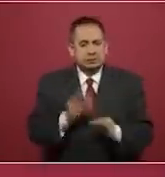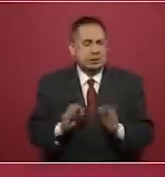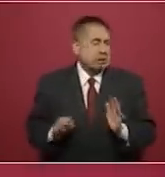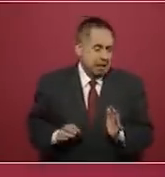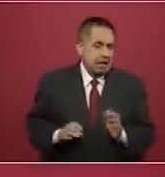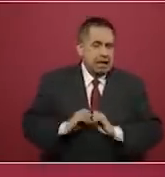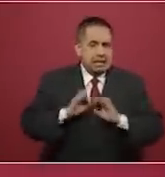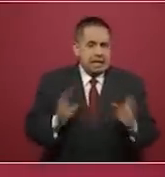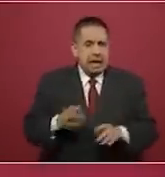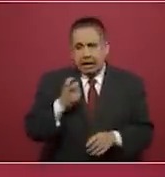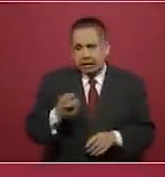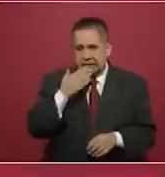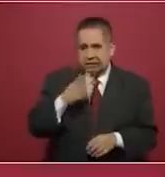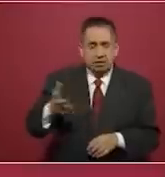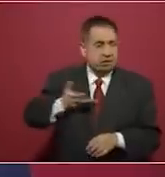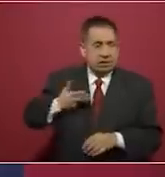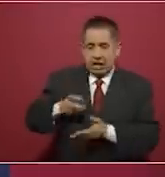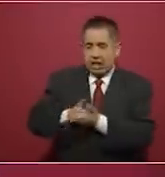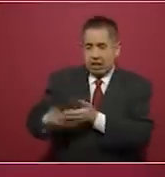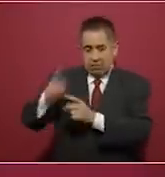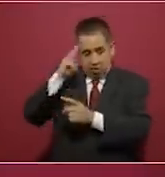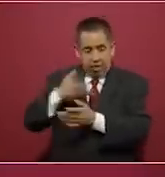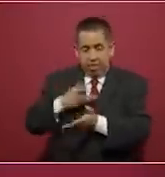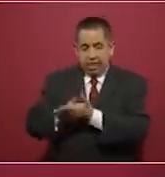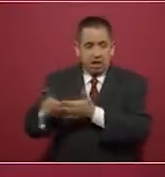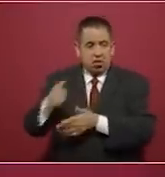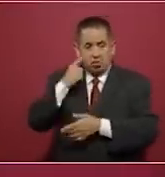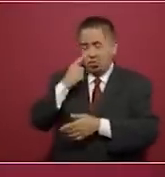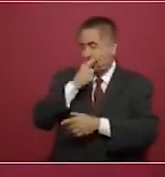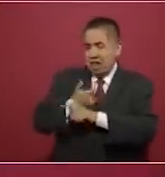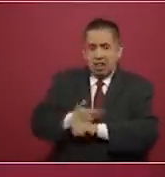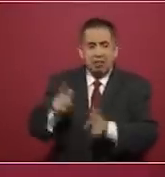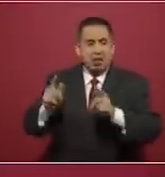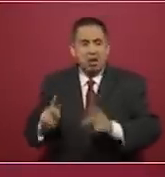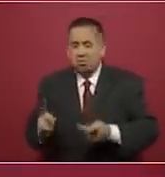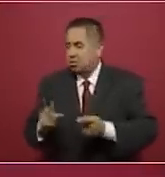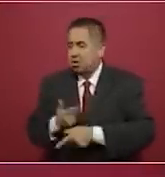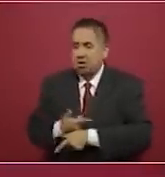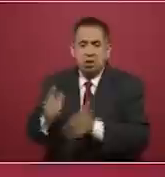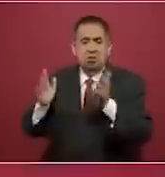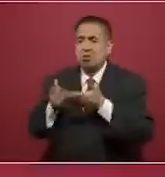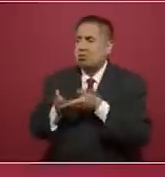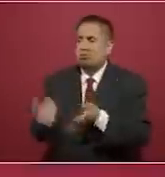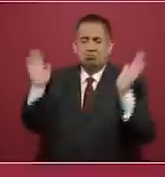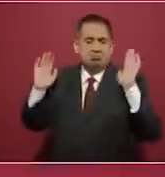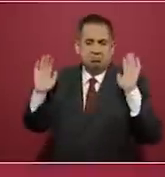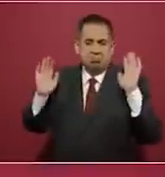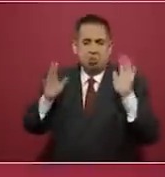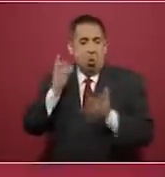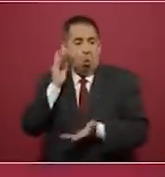reafirman el derecho de mexico a manejar sus recursos naturales con libertad